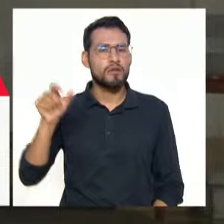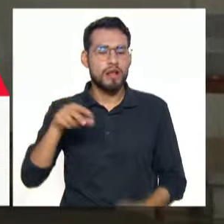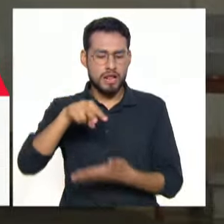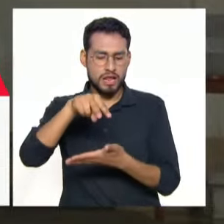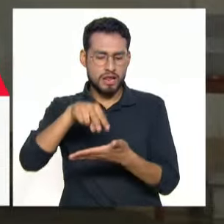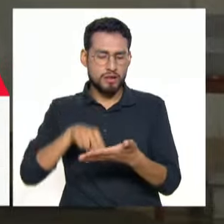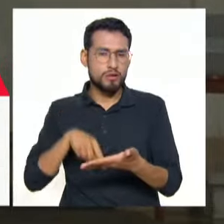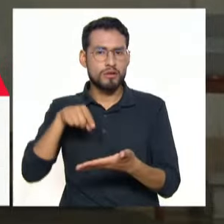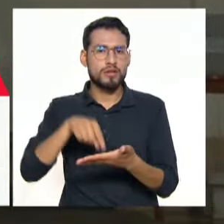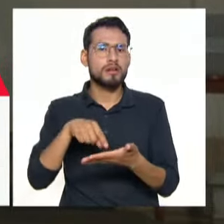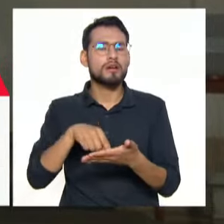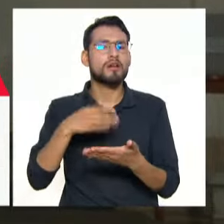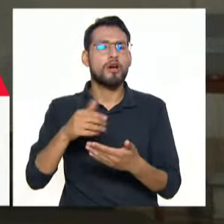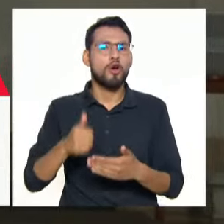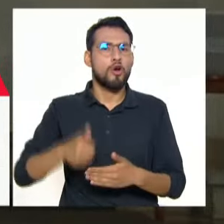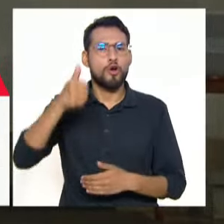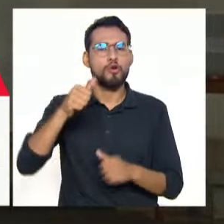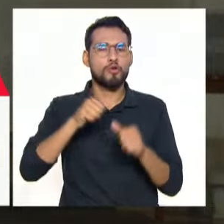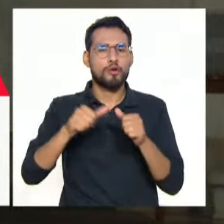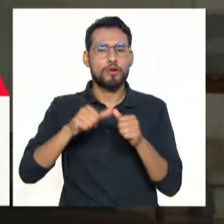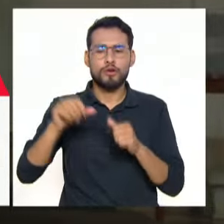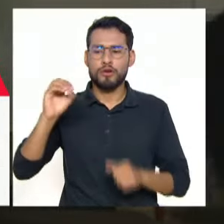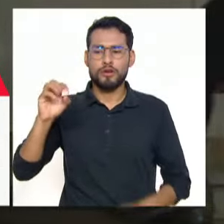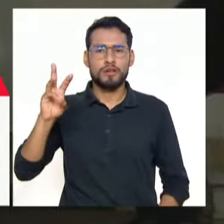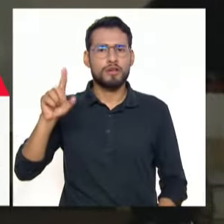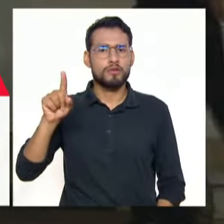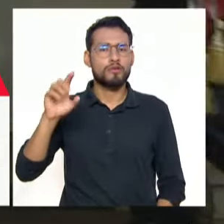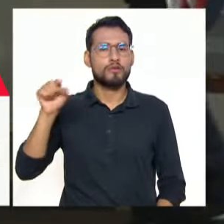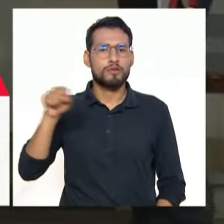la Resolución Suprema número